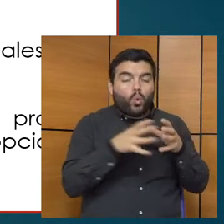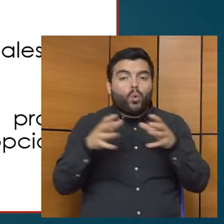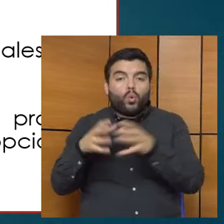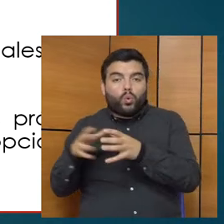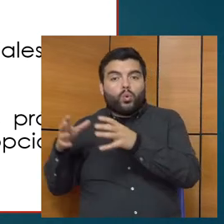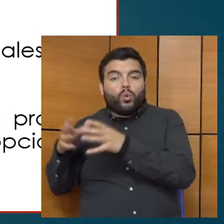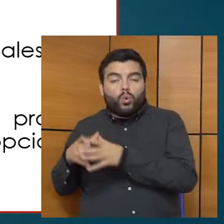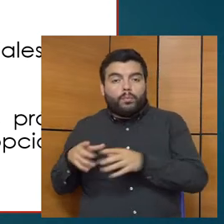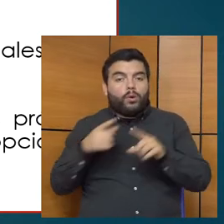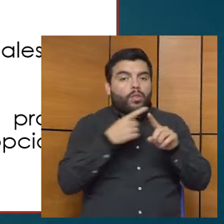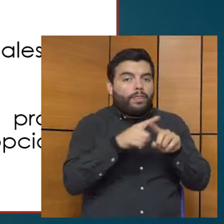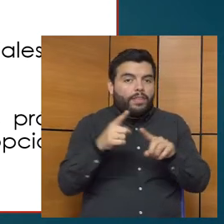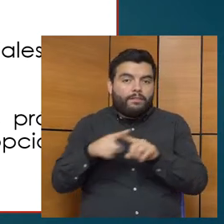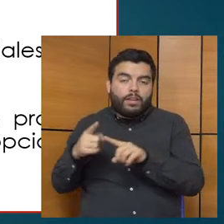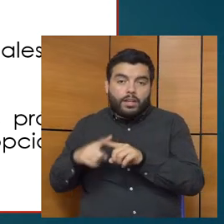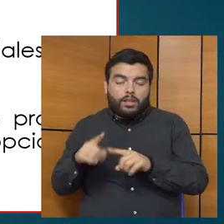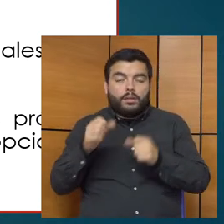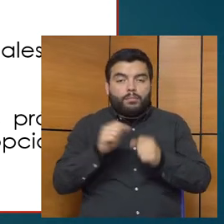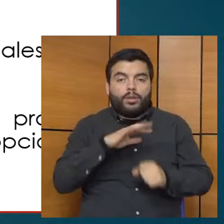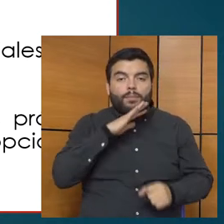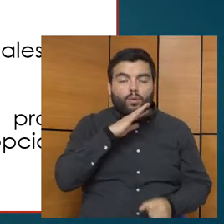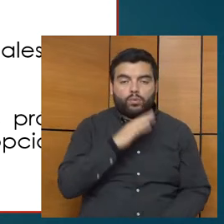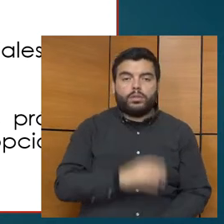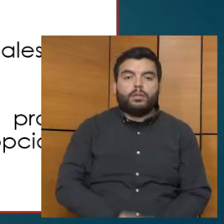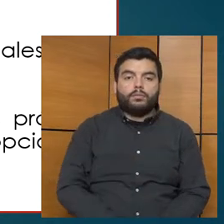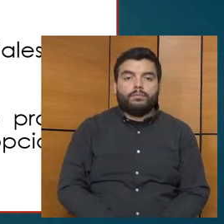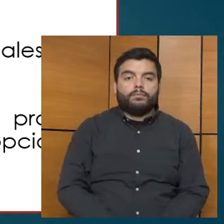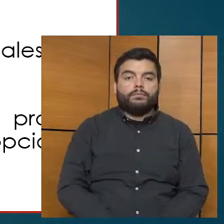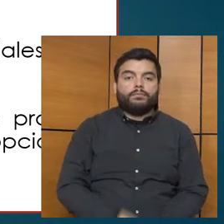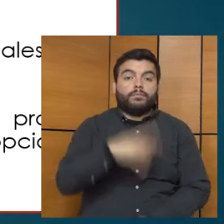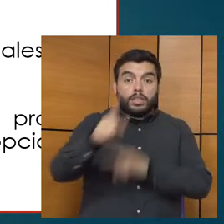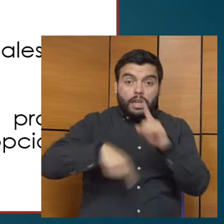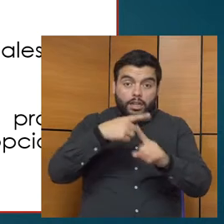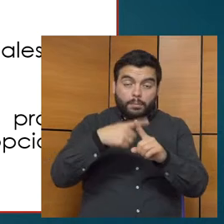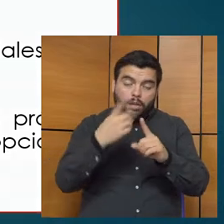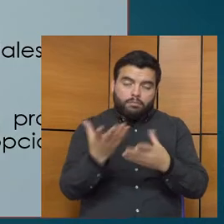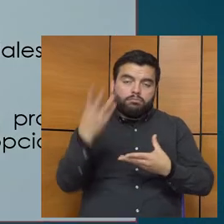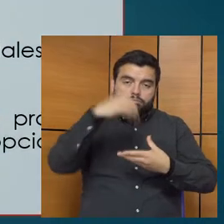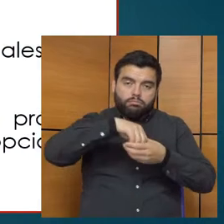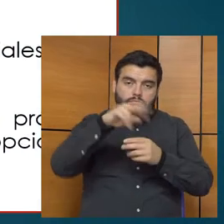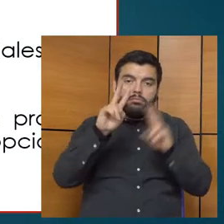pues podría utilizar, ¿no? E incluirlas en este tipo de estudios.